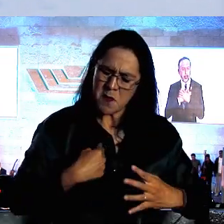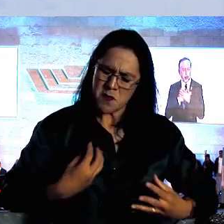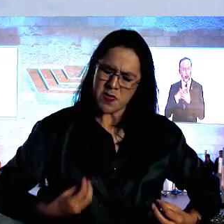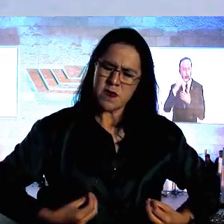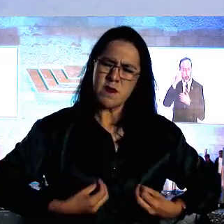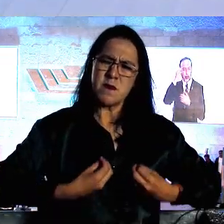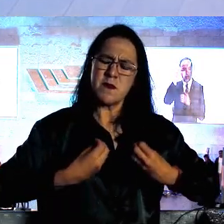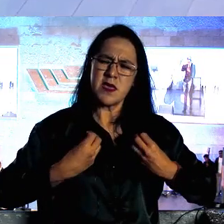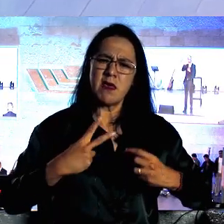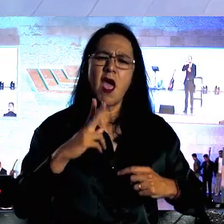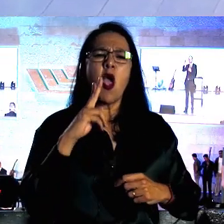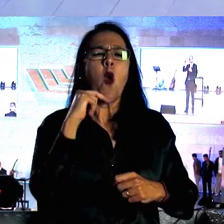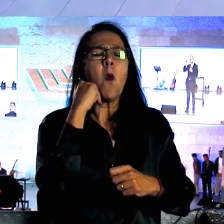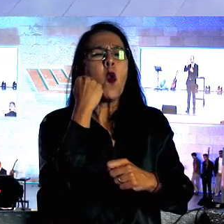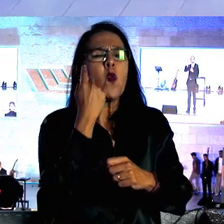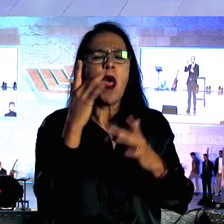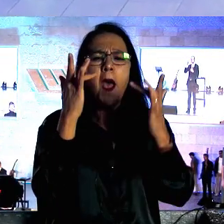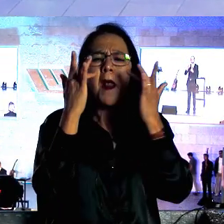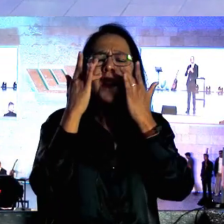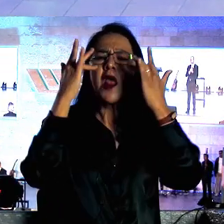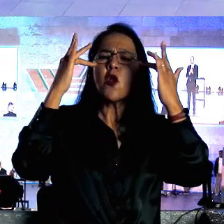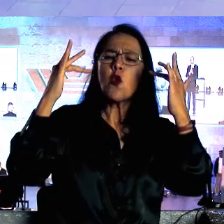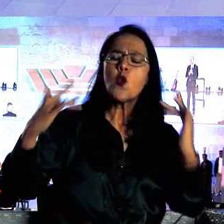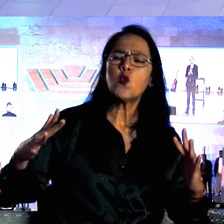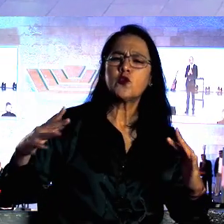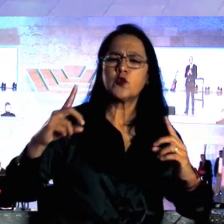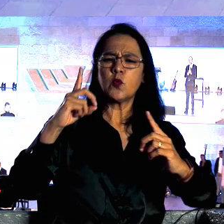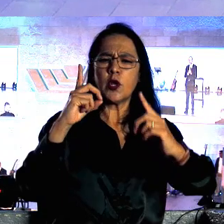y voluntariamente renuncio a mis dudas